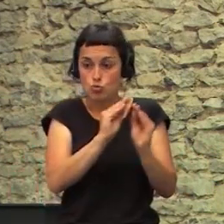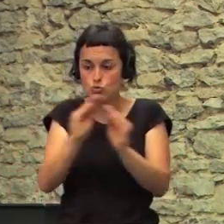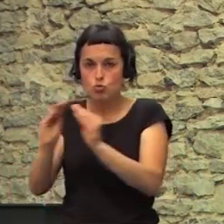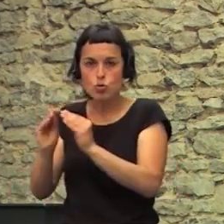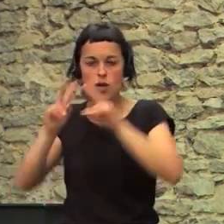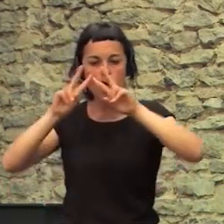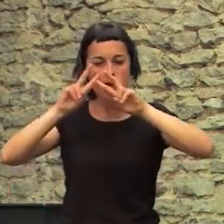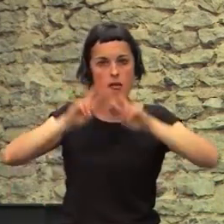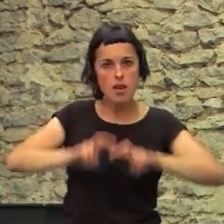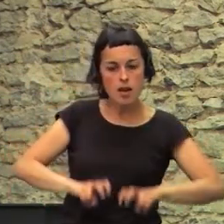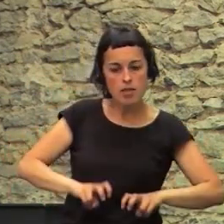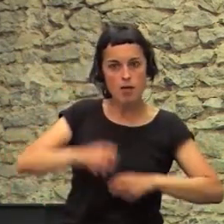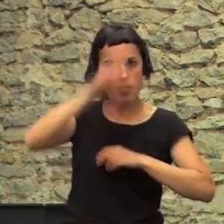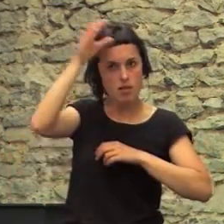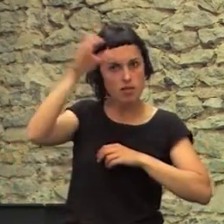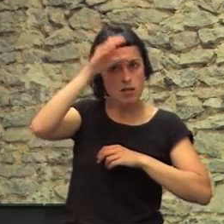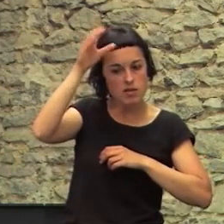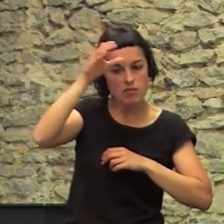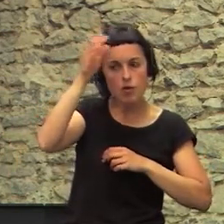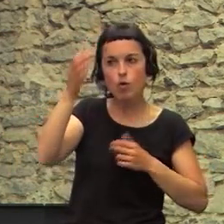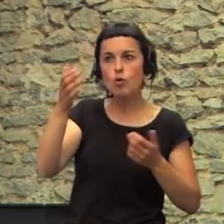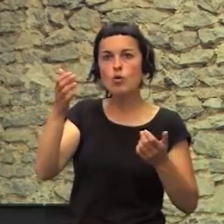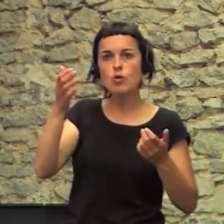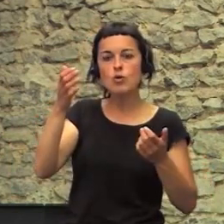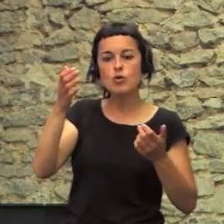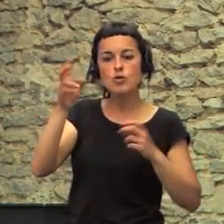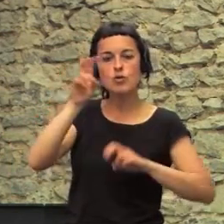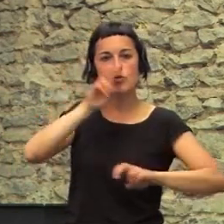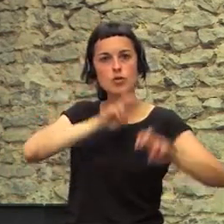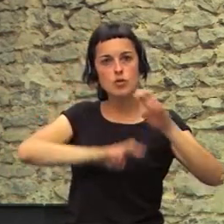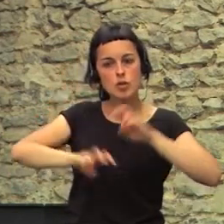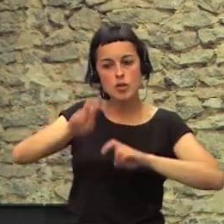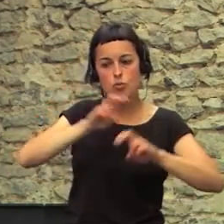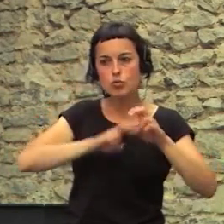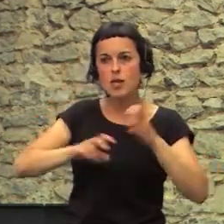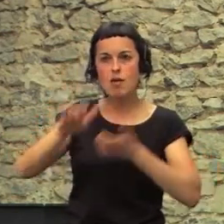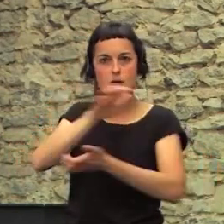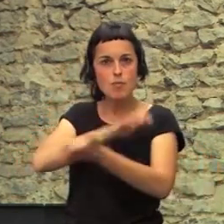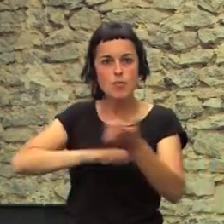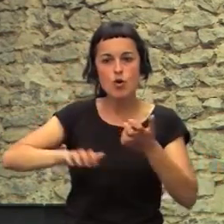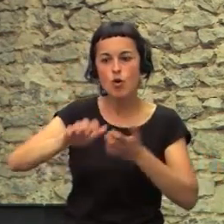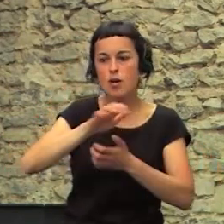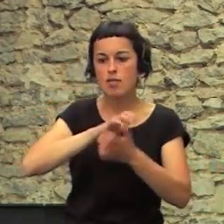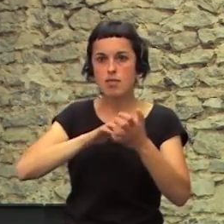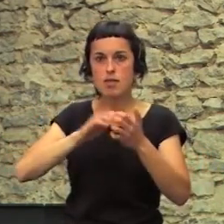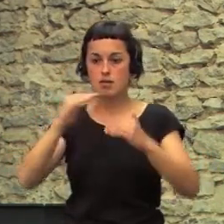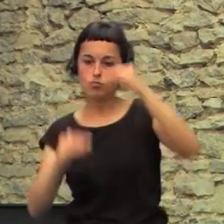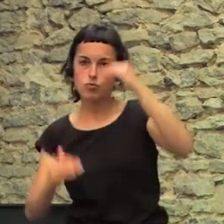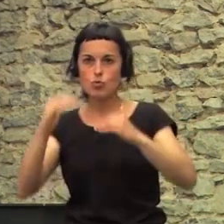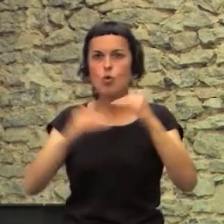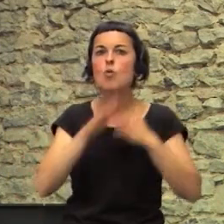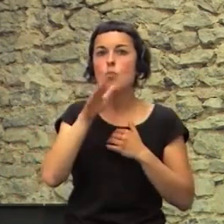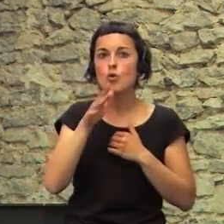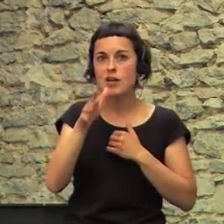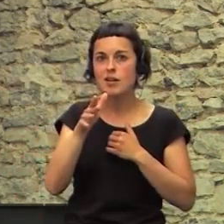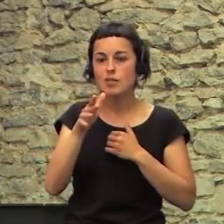porqué científicos o economistas, por ejemplo, buscaban las raíces de la violencia y las desigualdades, pues eso, en estructuras